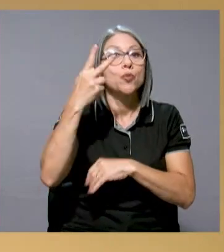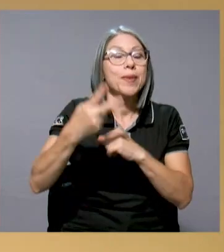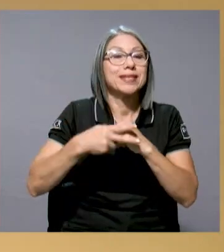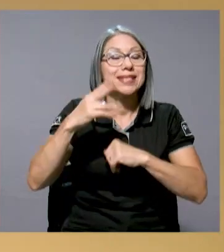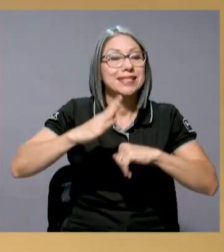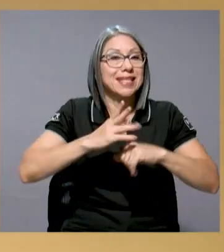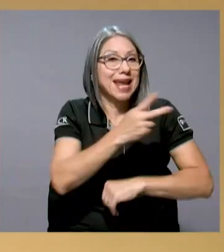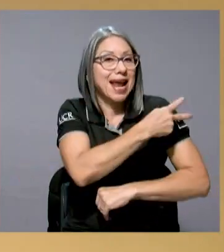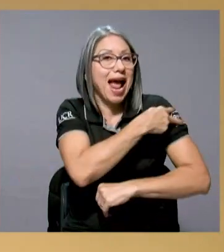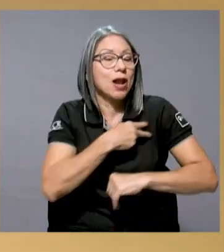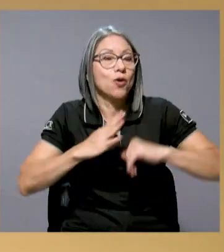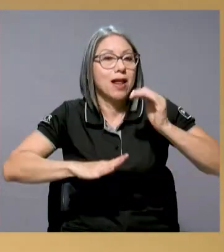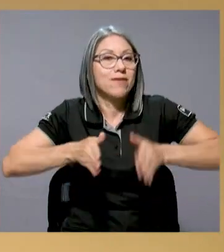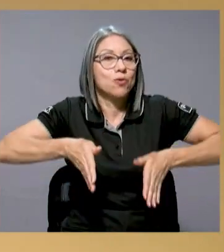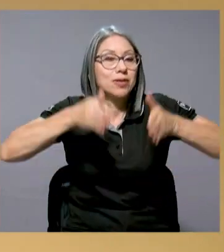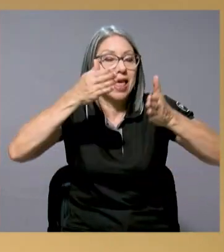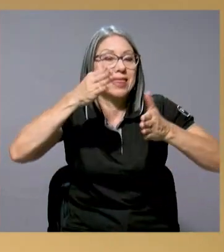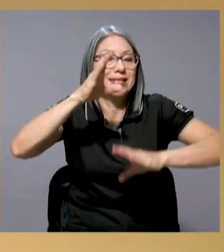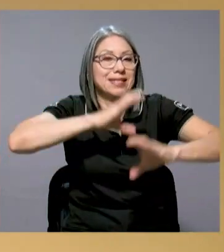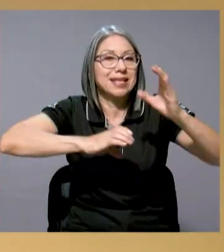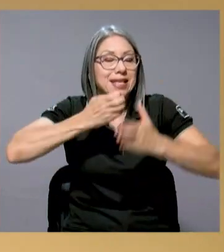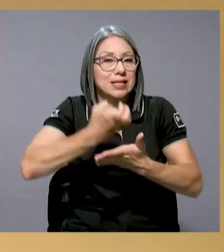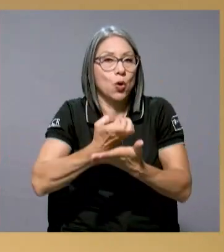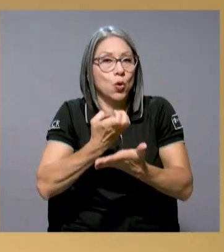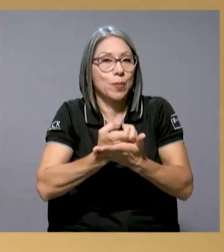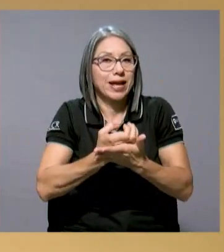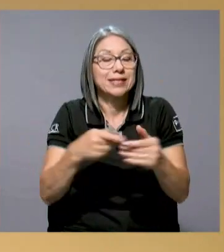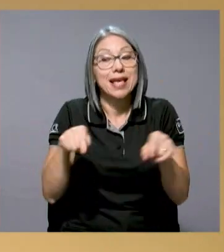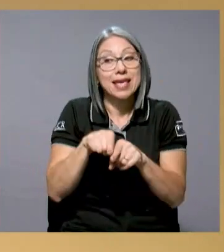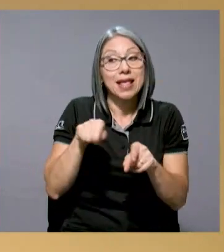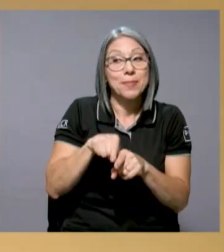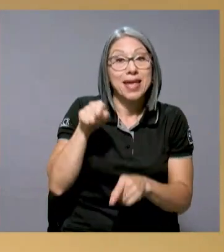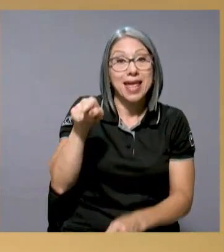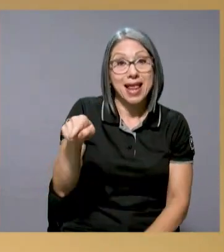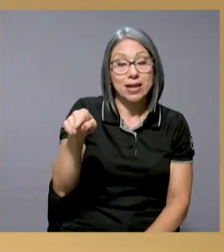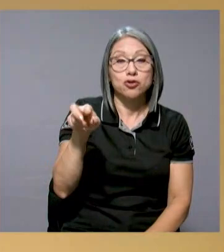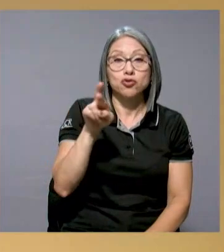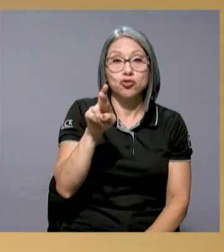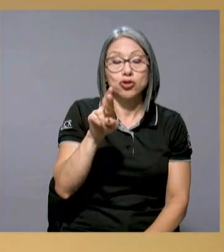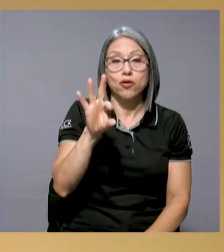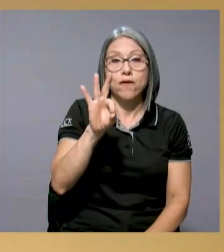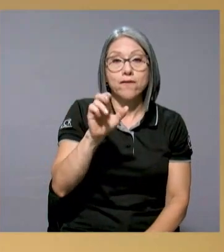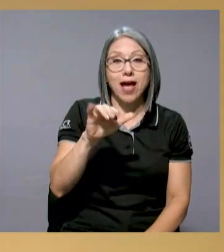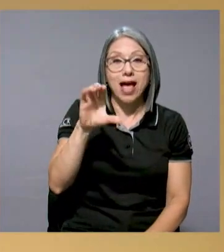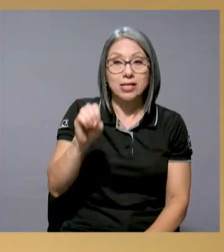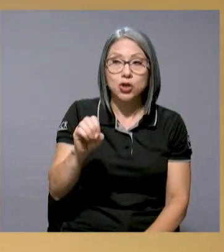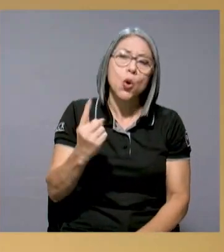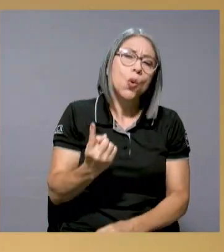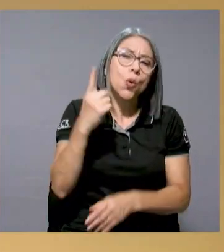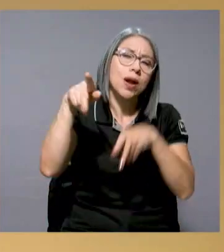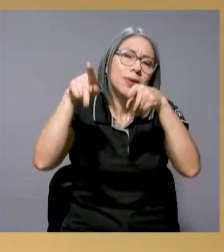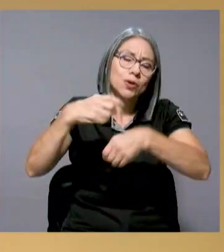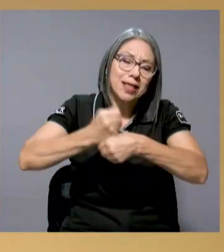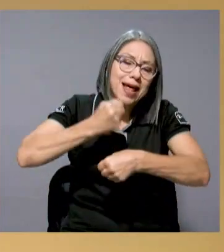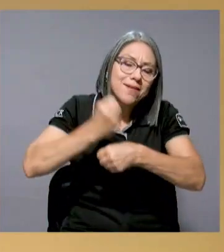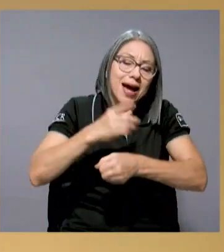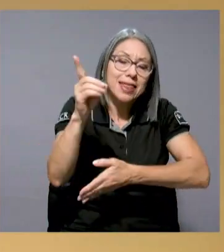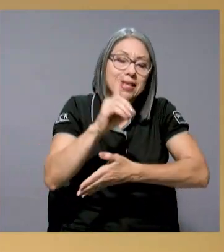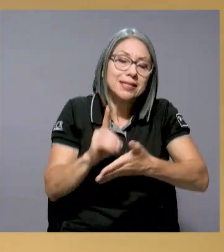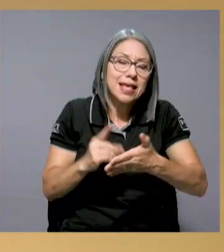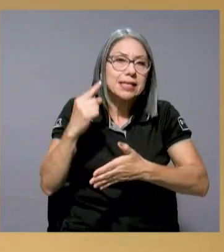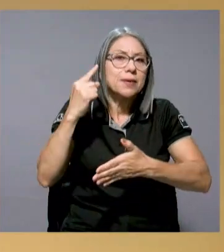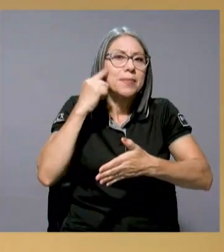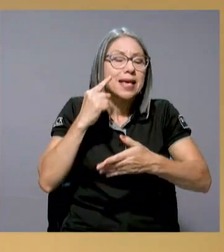además una de las personas justamente que trabajan, diseñan y piensan y logran también la creación